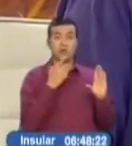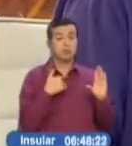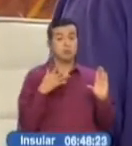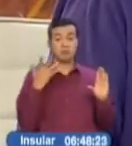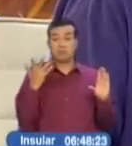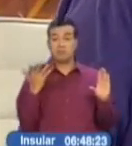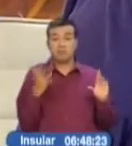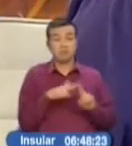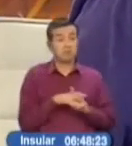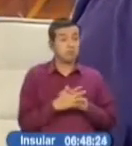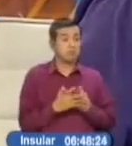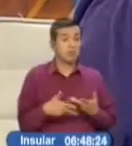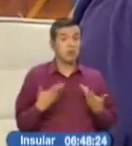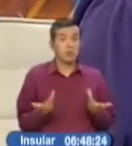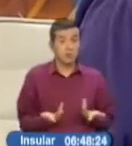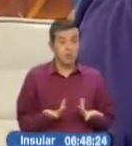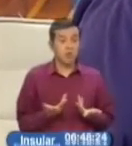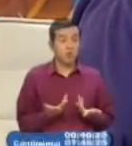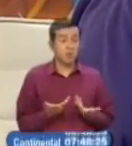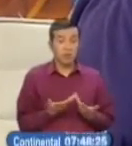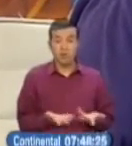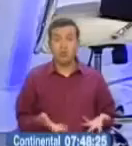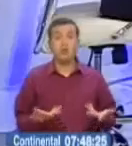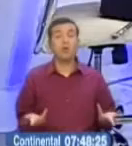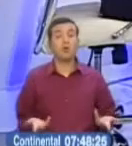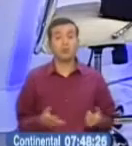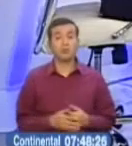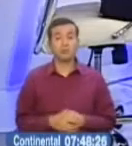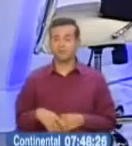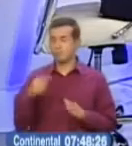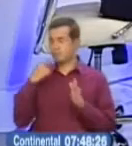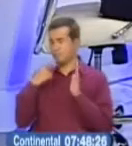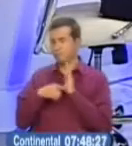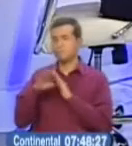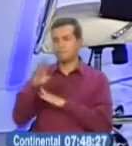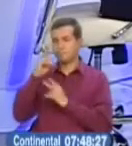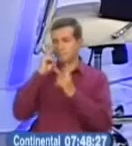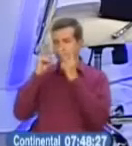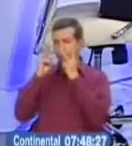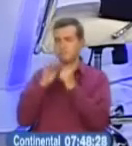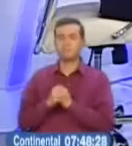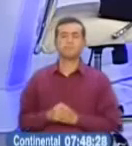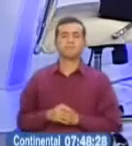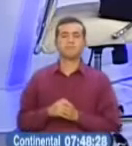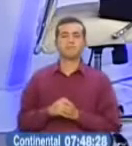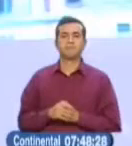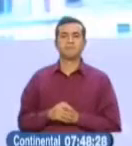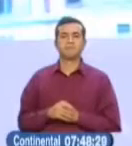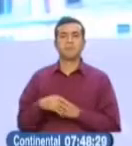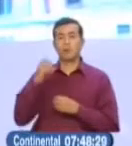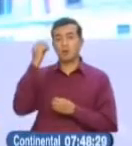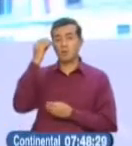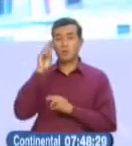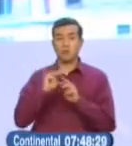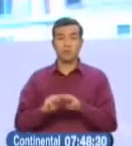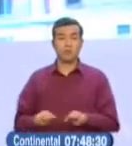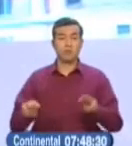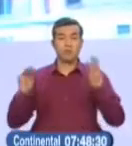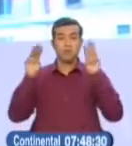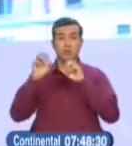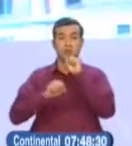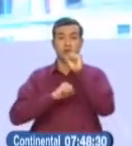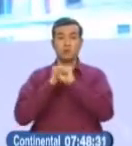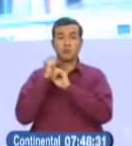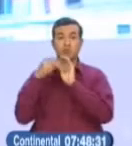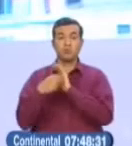tengo condiciones. ¿Cómo generar esas condiciones? Pongámosle en esta perspectiva. En general, de acuerdo a un informe de Naciones Unidas, en el